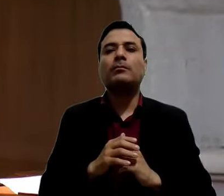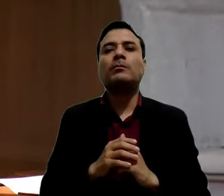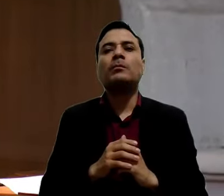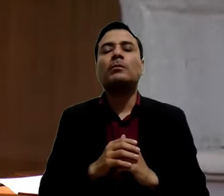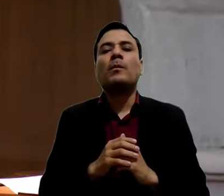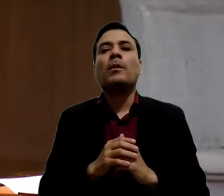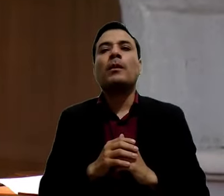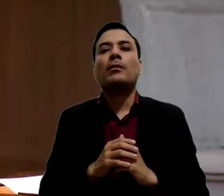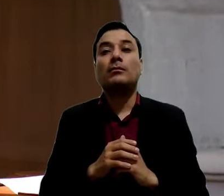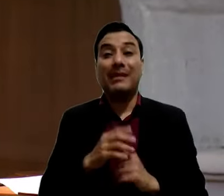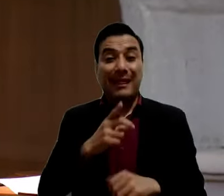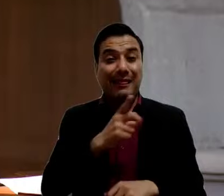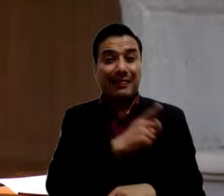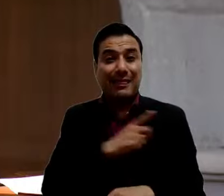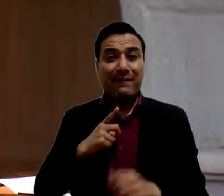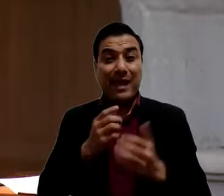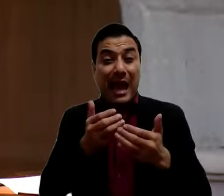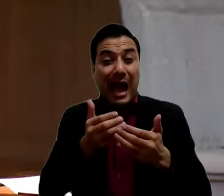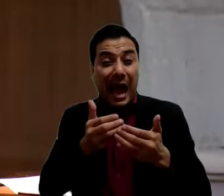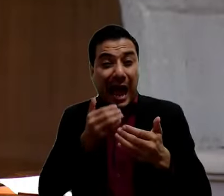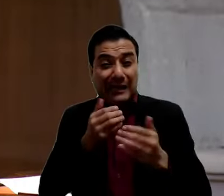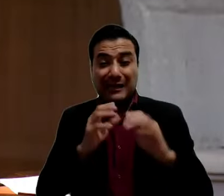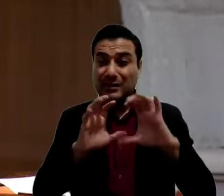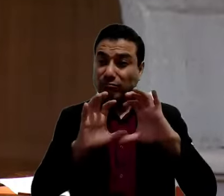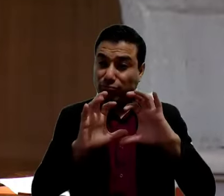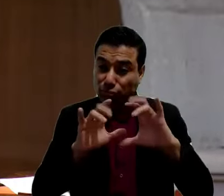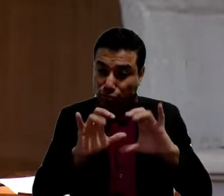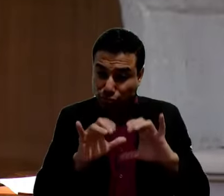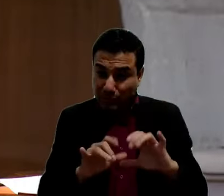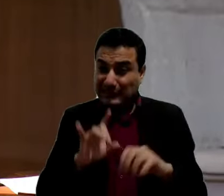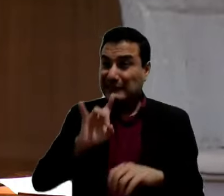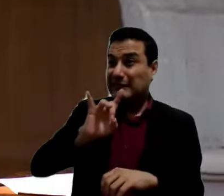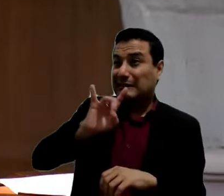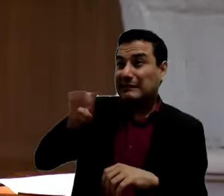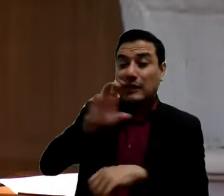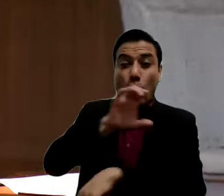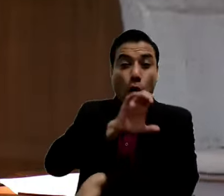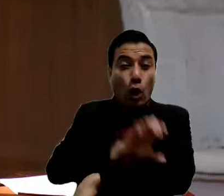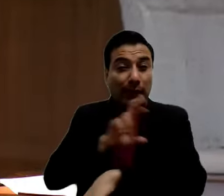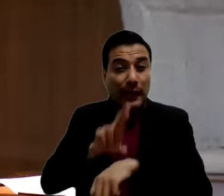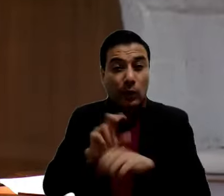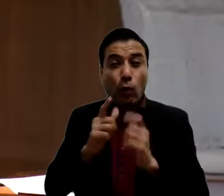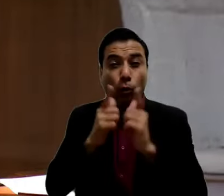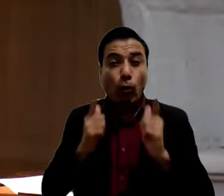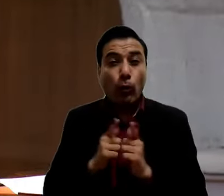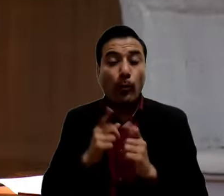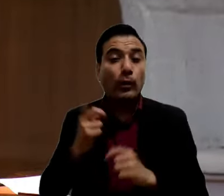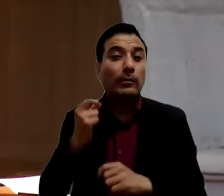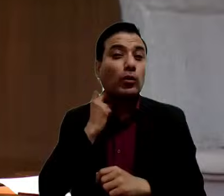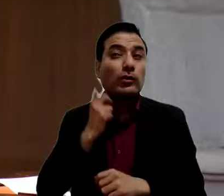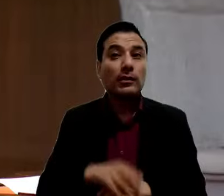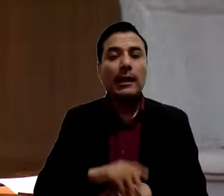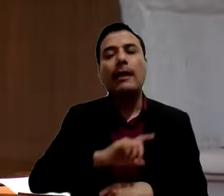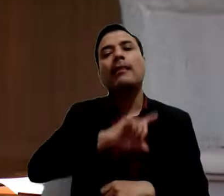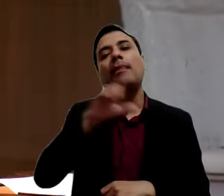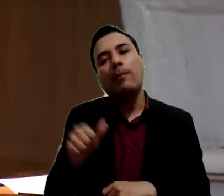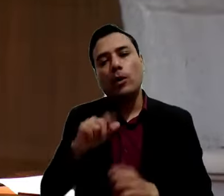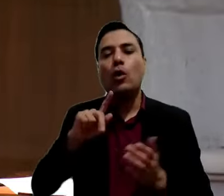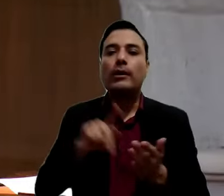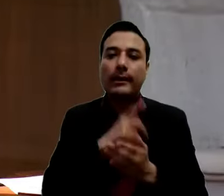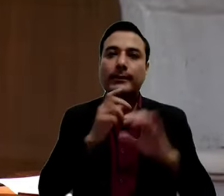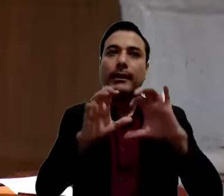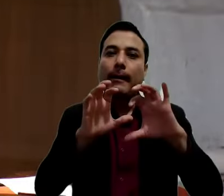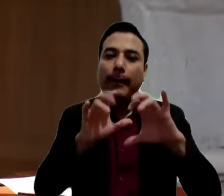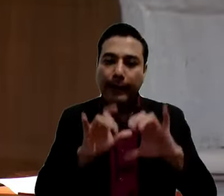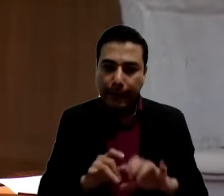al momento se debe enviar un oficio al coordinador de grupo parlamentario quien a su vez debe enviar otro oficio